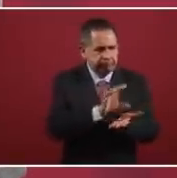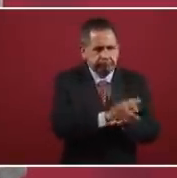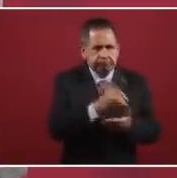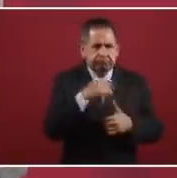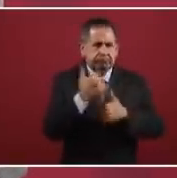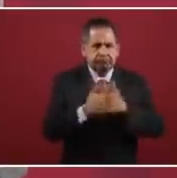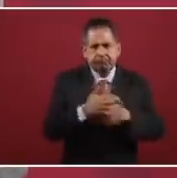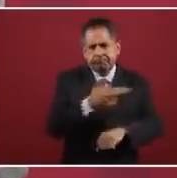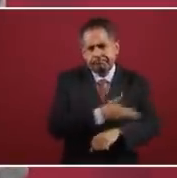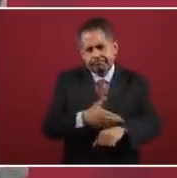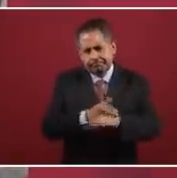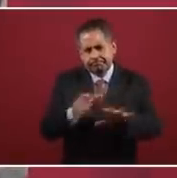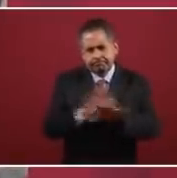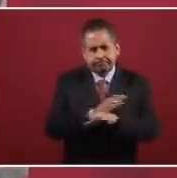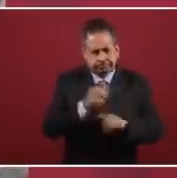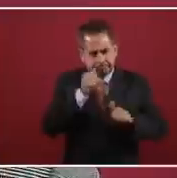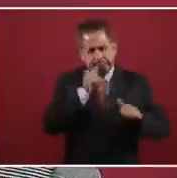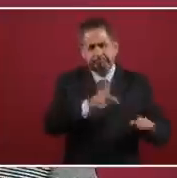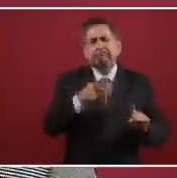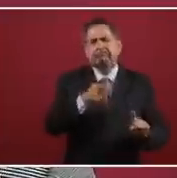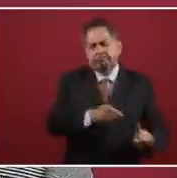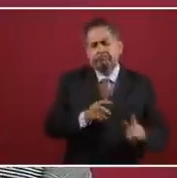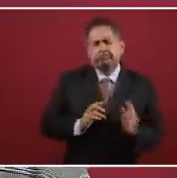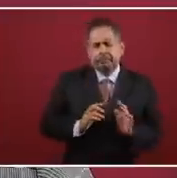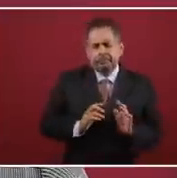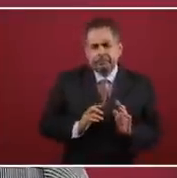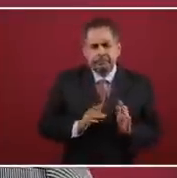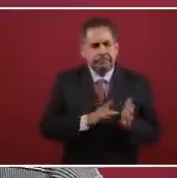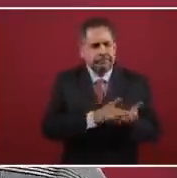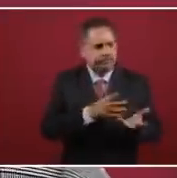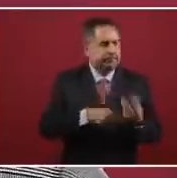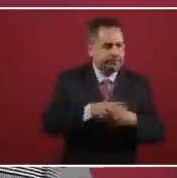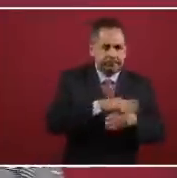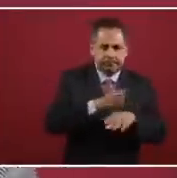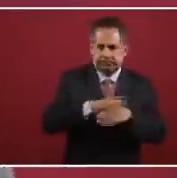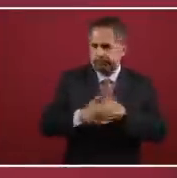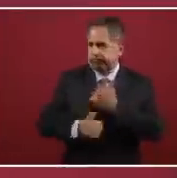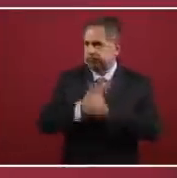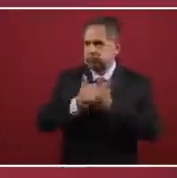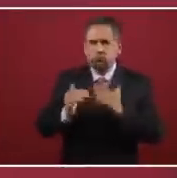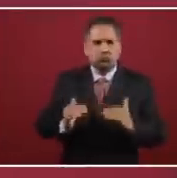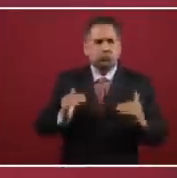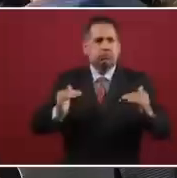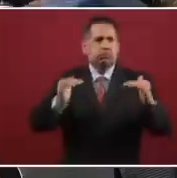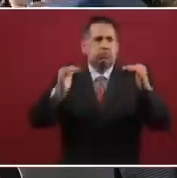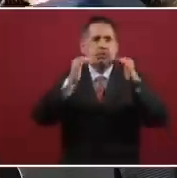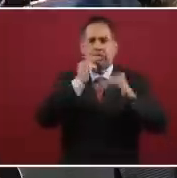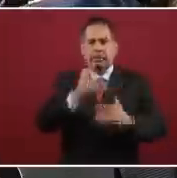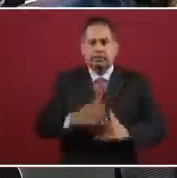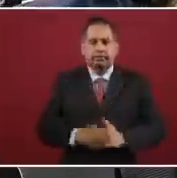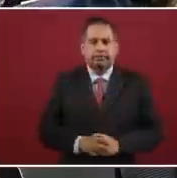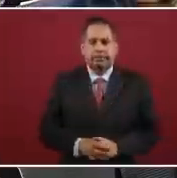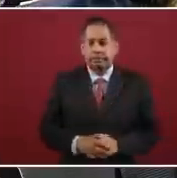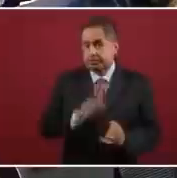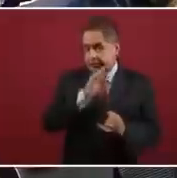regulatoria, para poder actuar ahí y generar mercados más competitivos. Gracias. Una